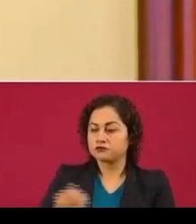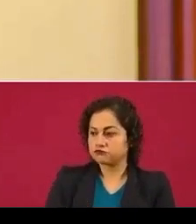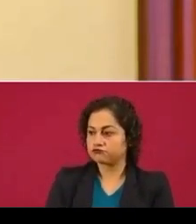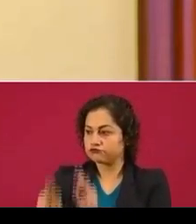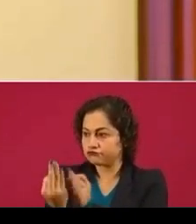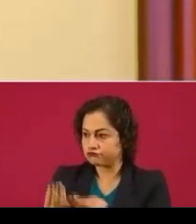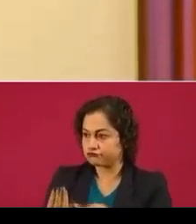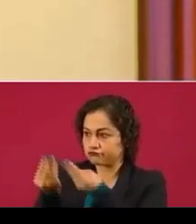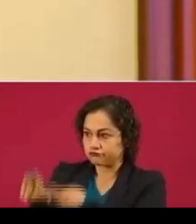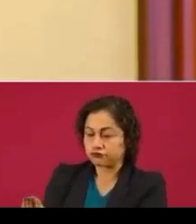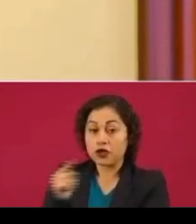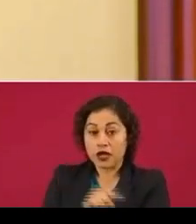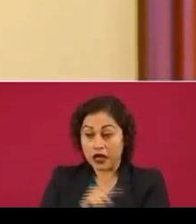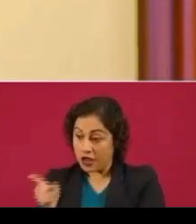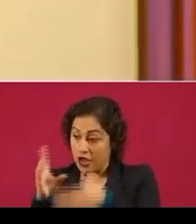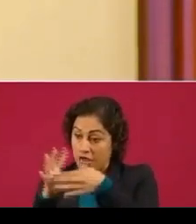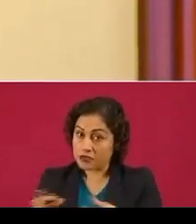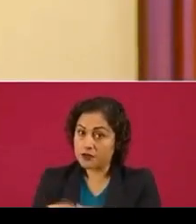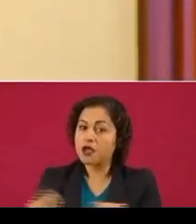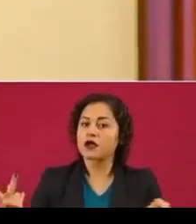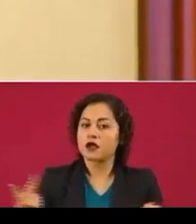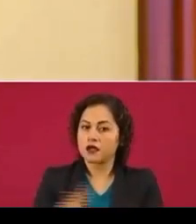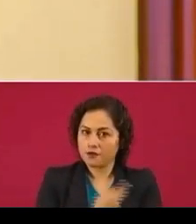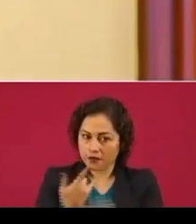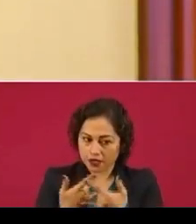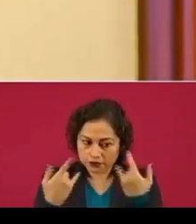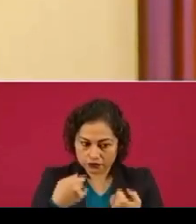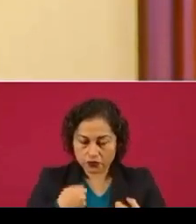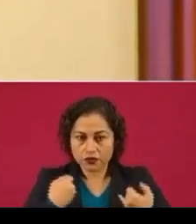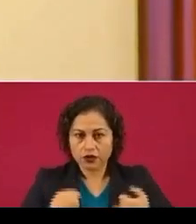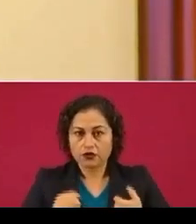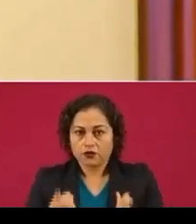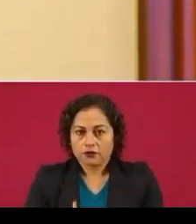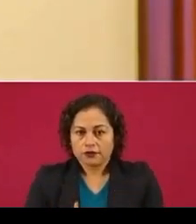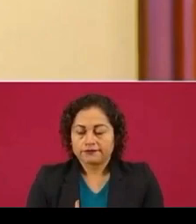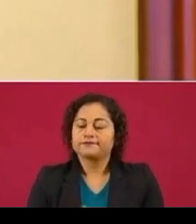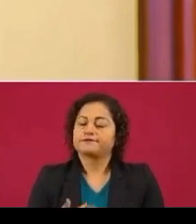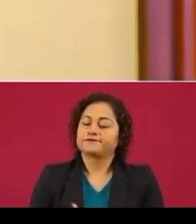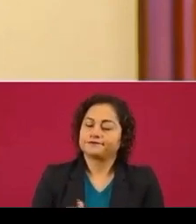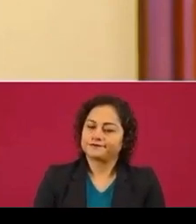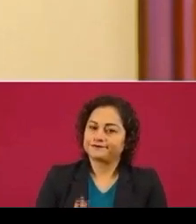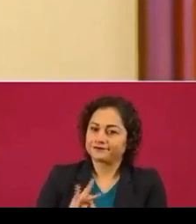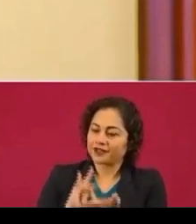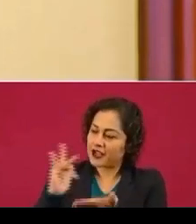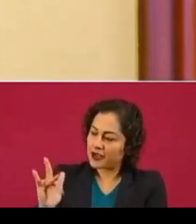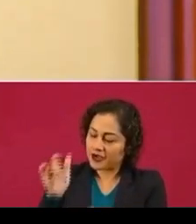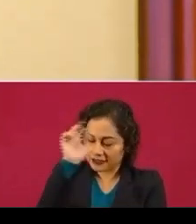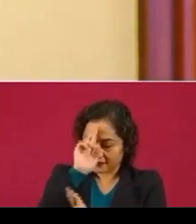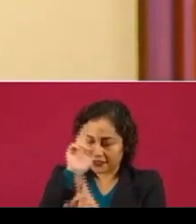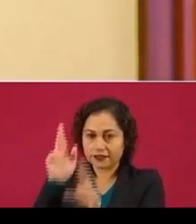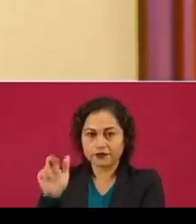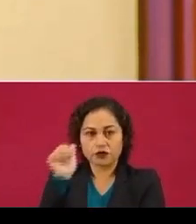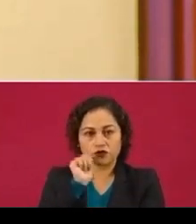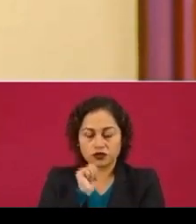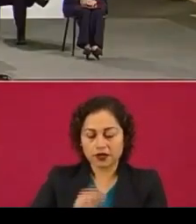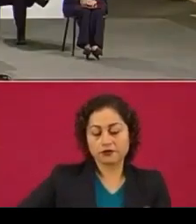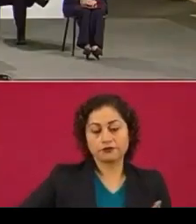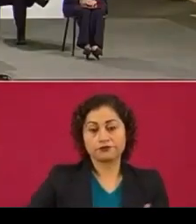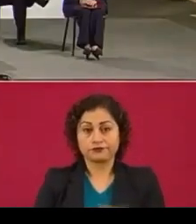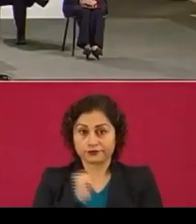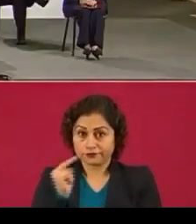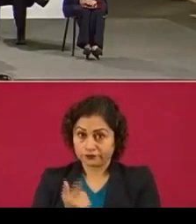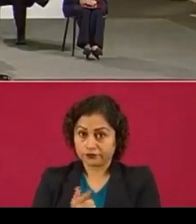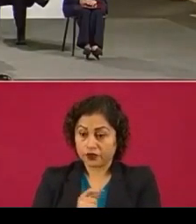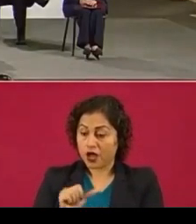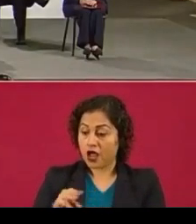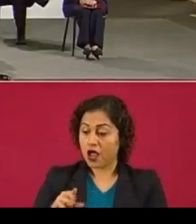explique pormenores sobre el caso de referencia. Como siempre, mi agradecimiento y respeto. Atentamente, Andrés Manuel López Obrador,